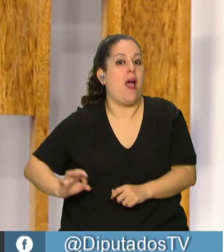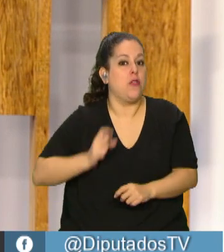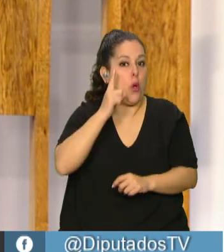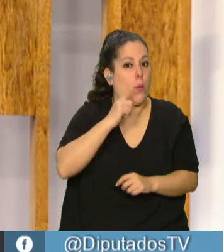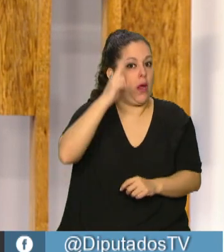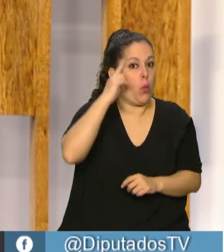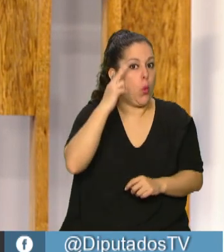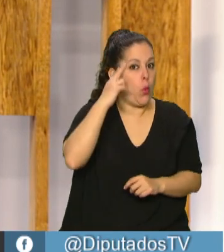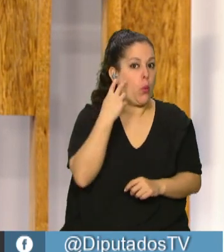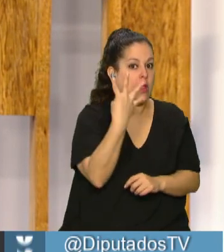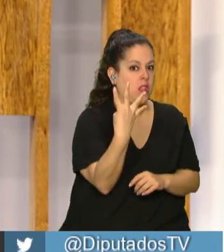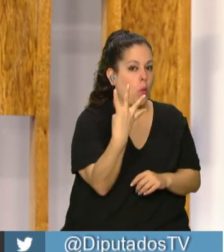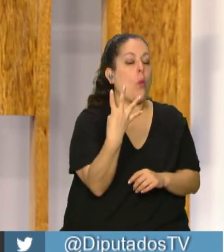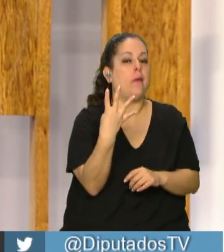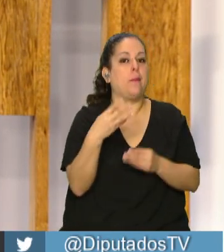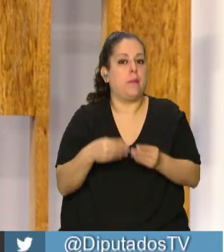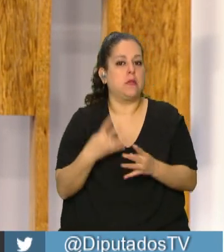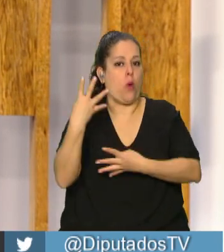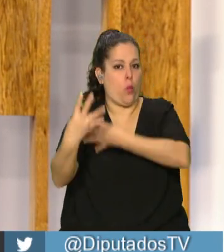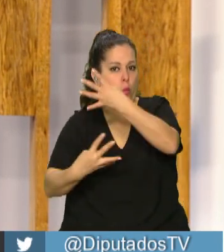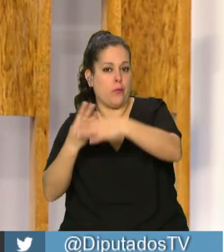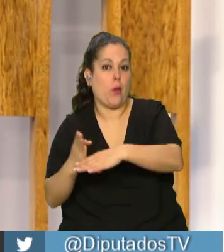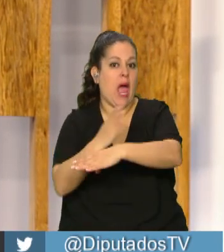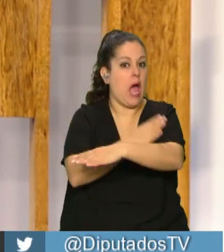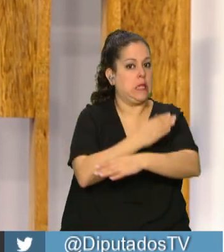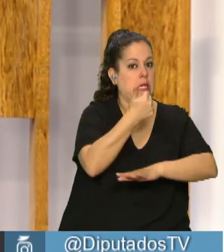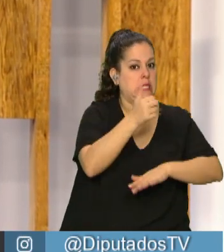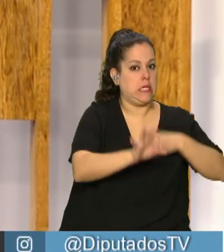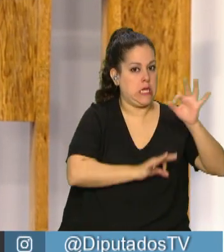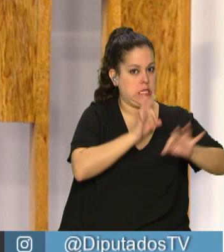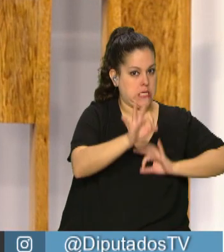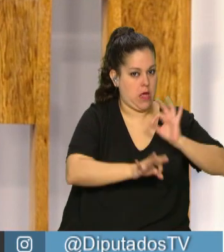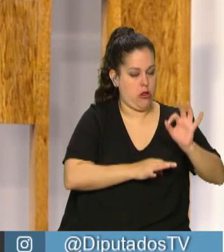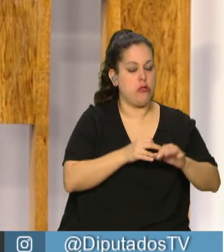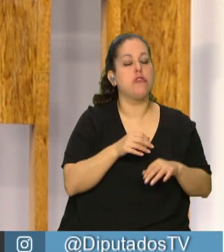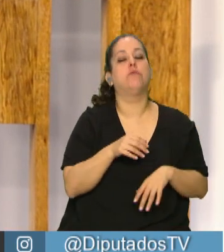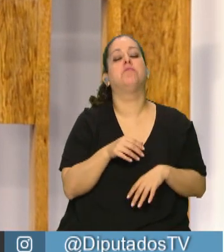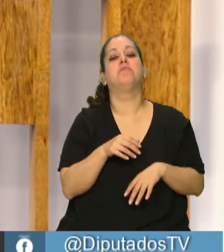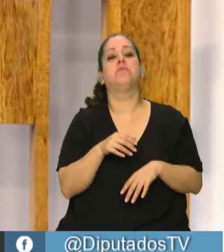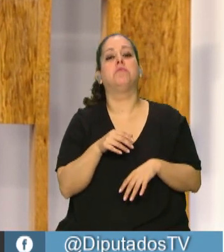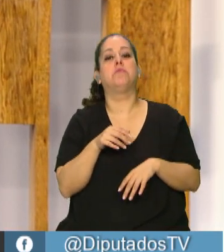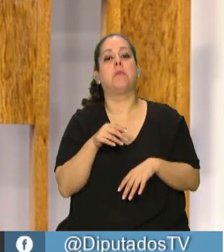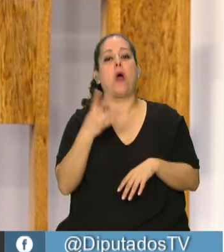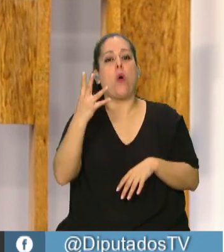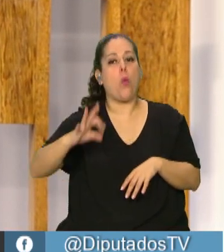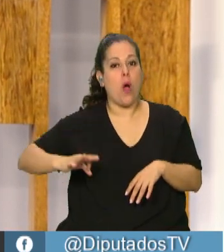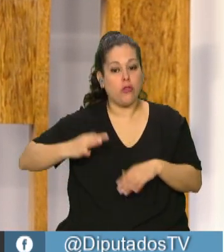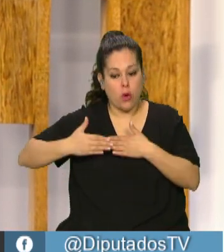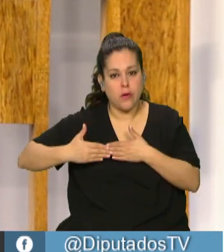antes fue cada 6 años. En esos años hay poca actividad